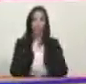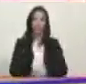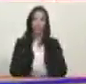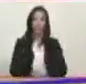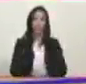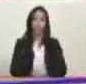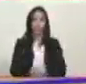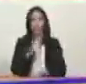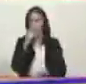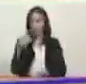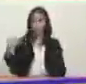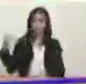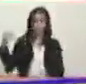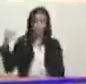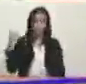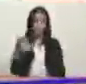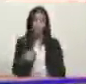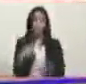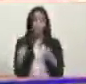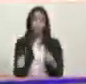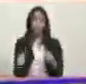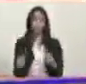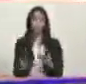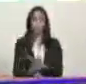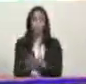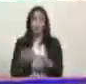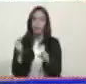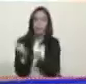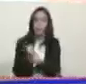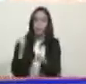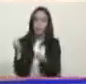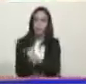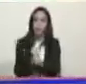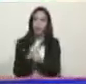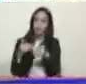Por muchos años hemos venido...